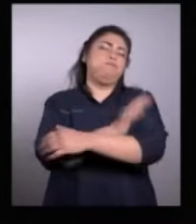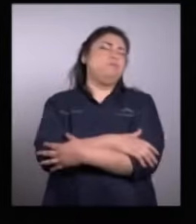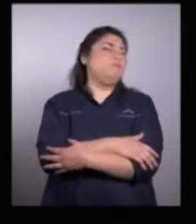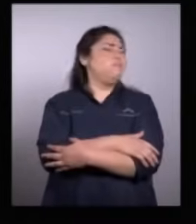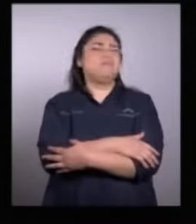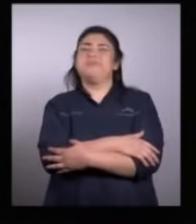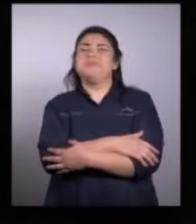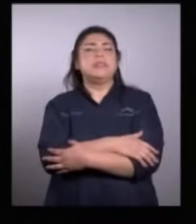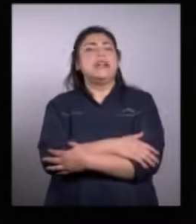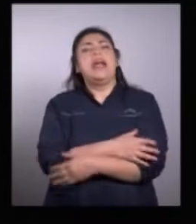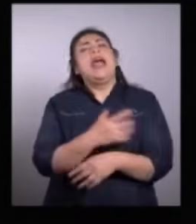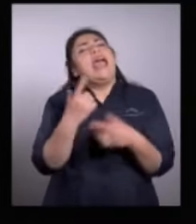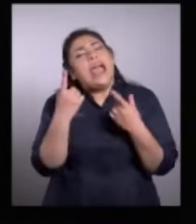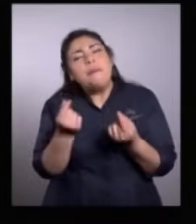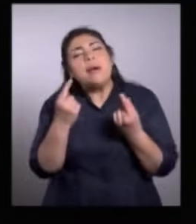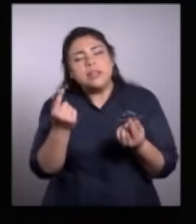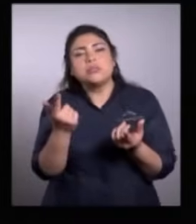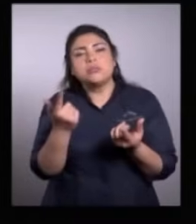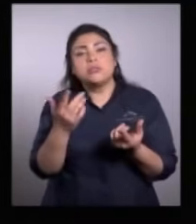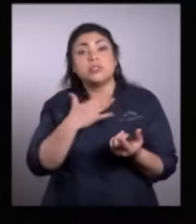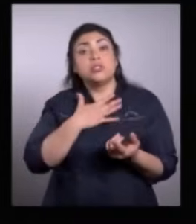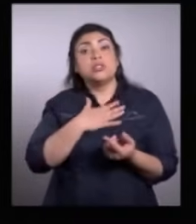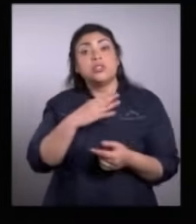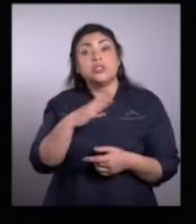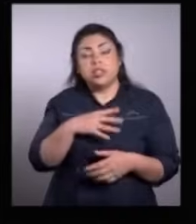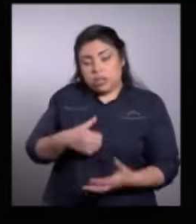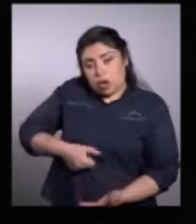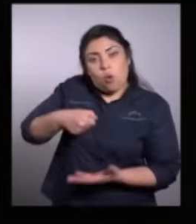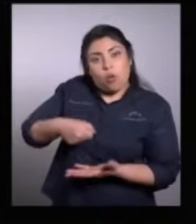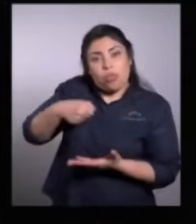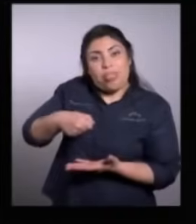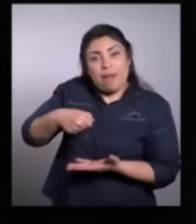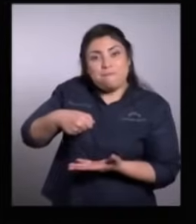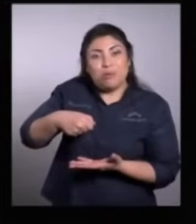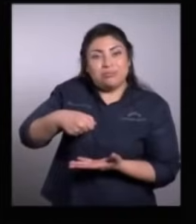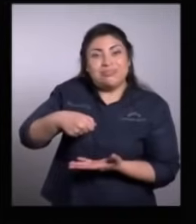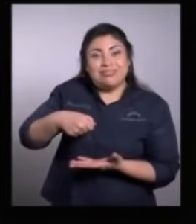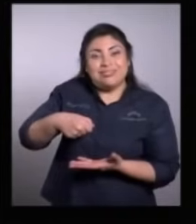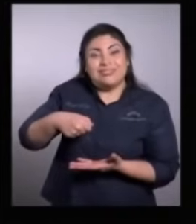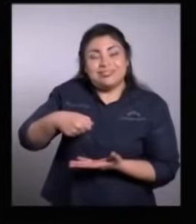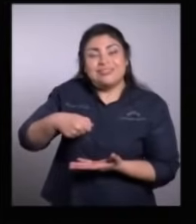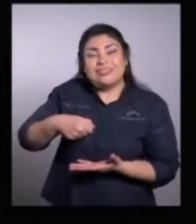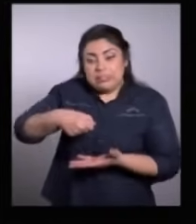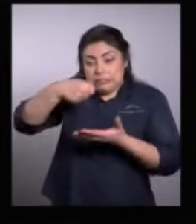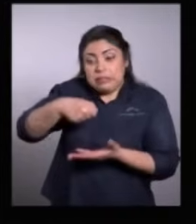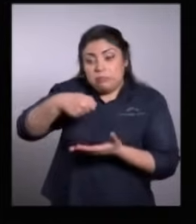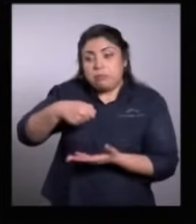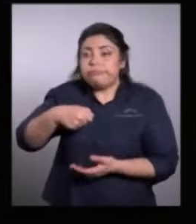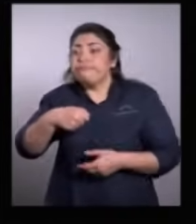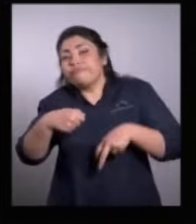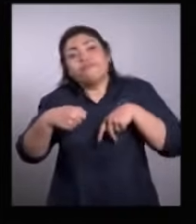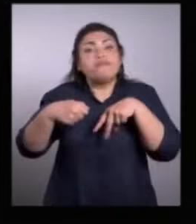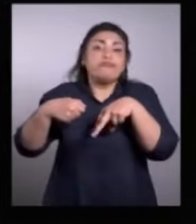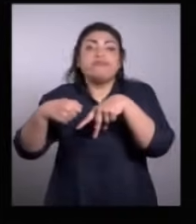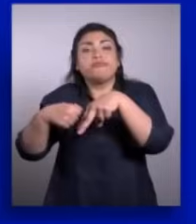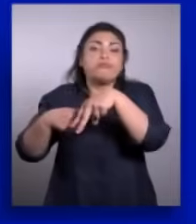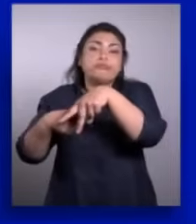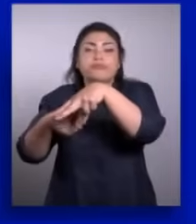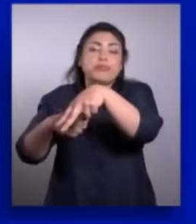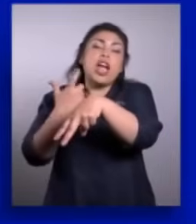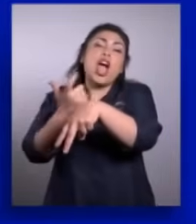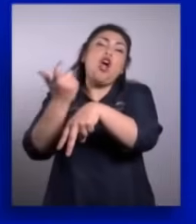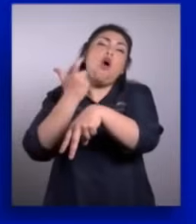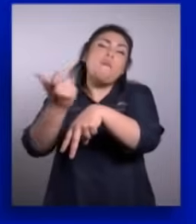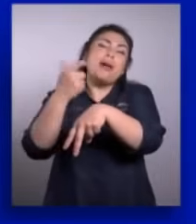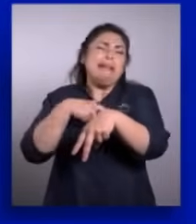que no entiendo eso de cargar un tambo para, si se necesita gasolina, si uno la va, se va a reabastecer a tiempo Y